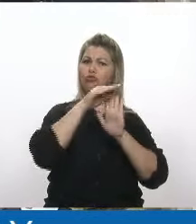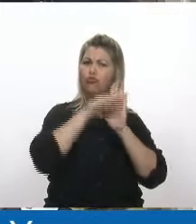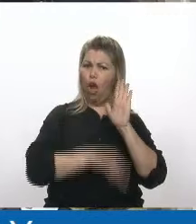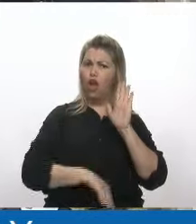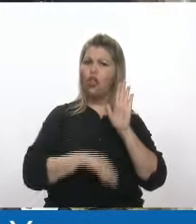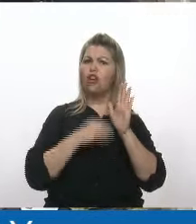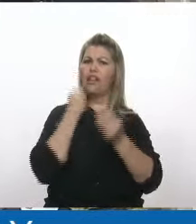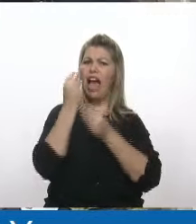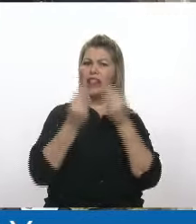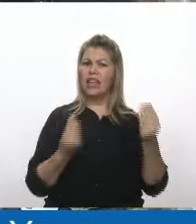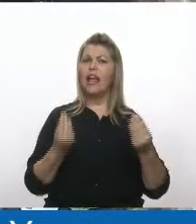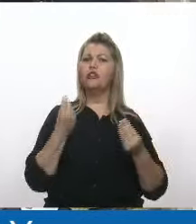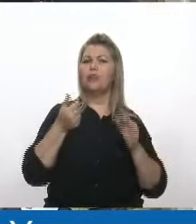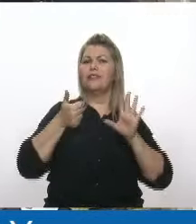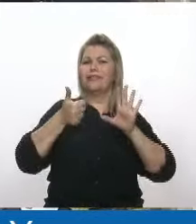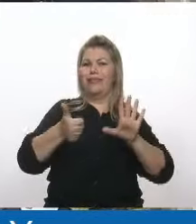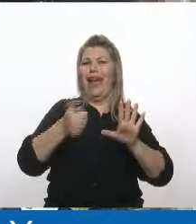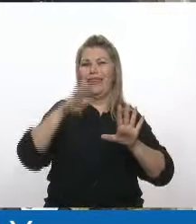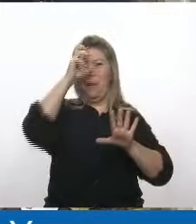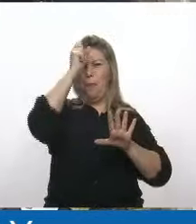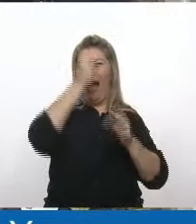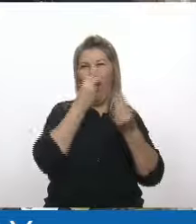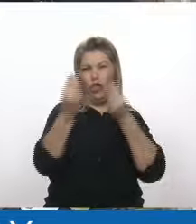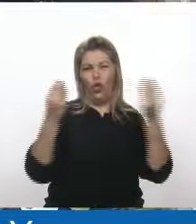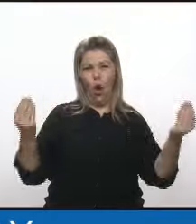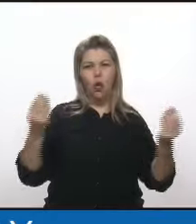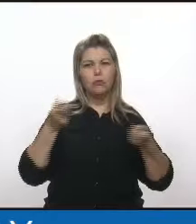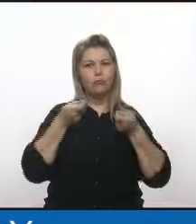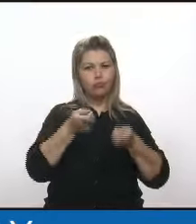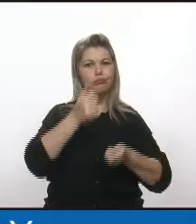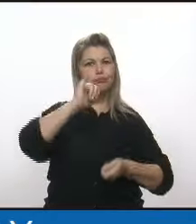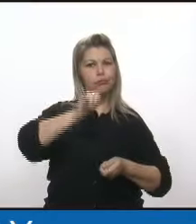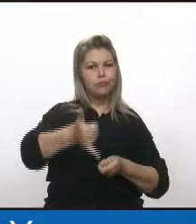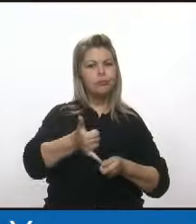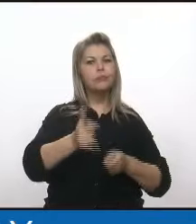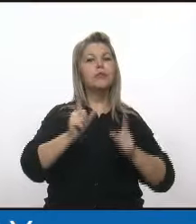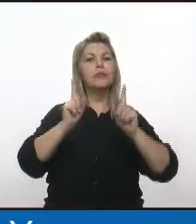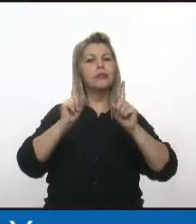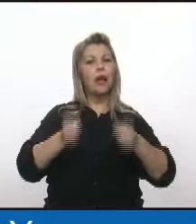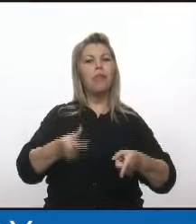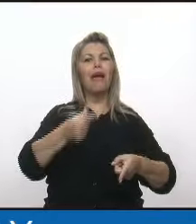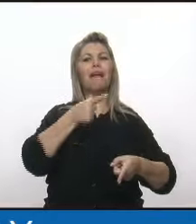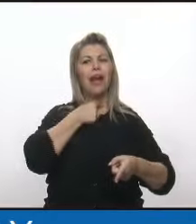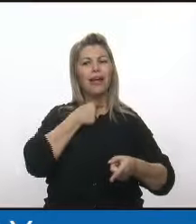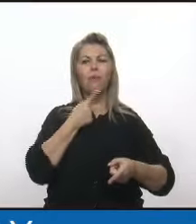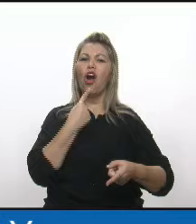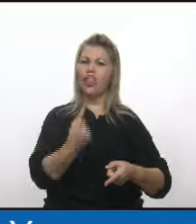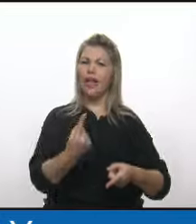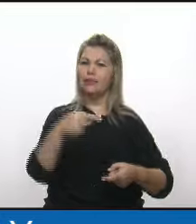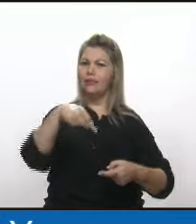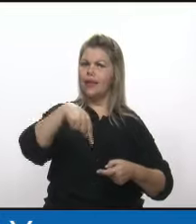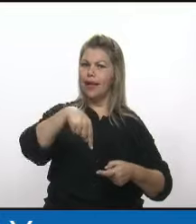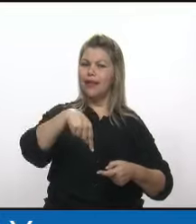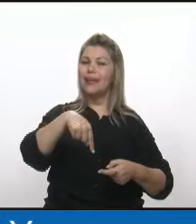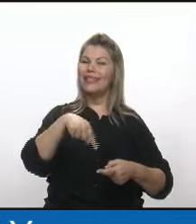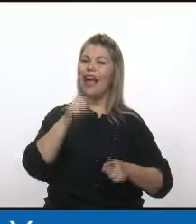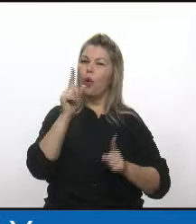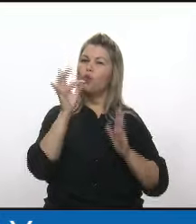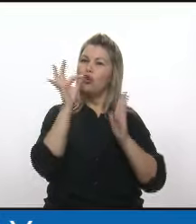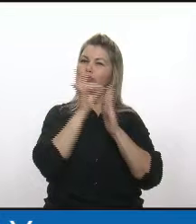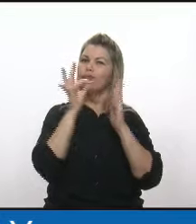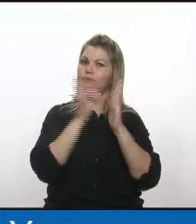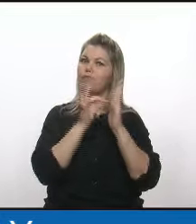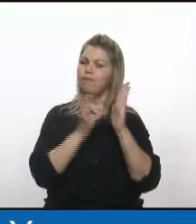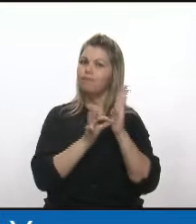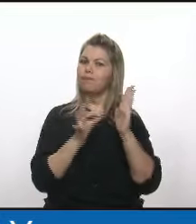las seis embajadas pero también queremos subrayar ahora algunas cuestiones que para